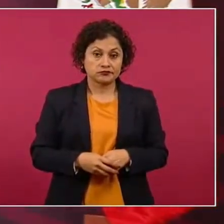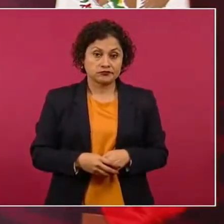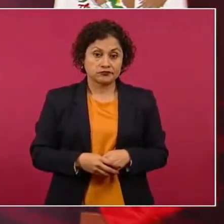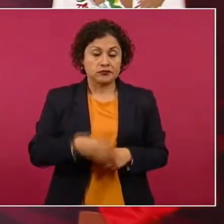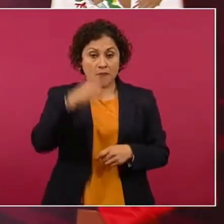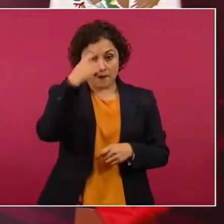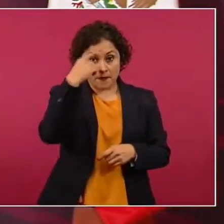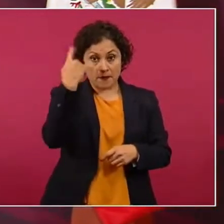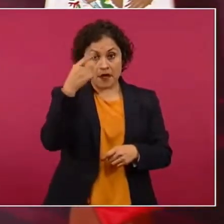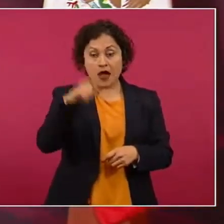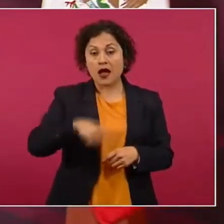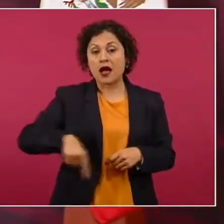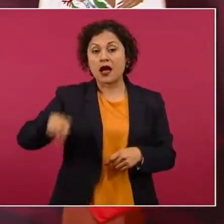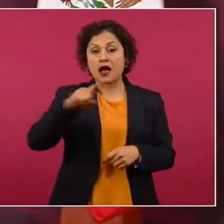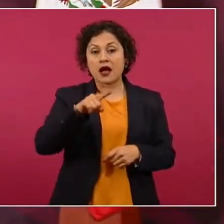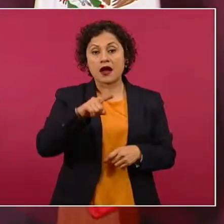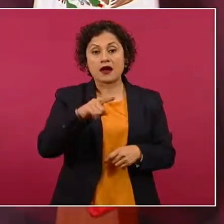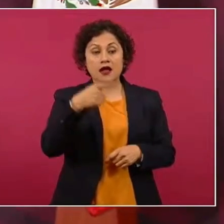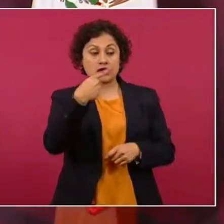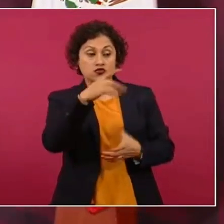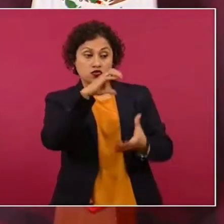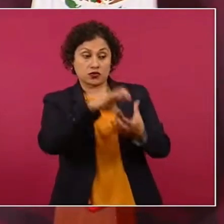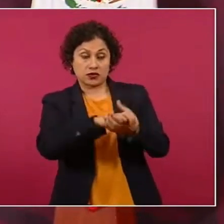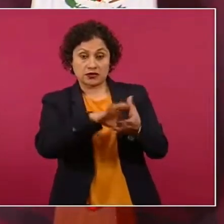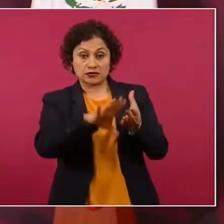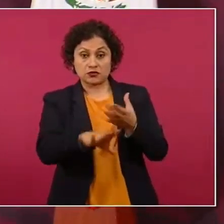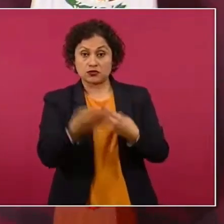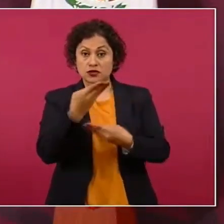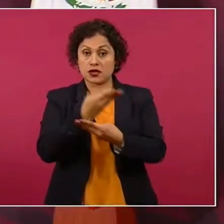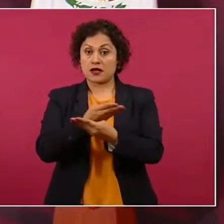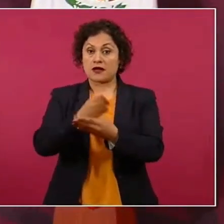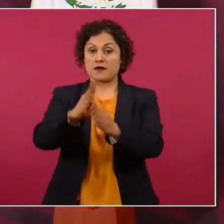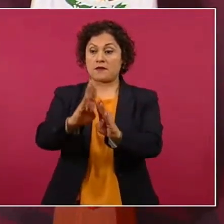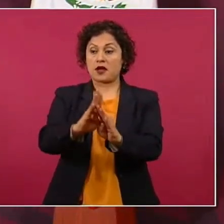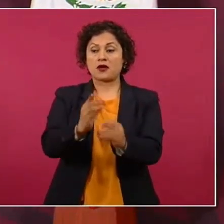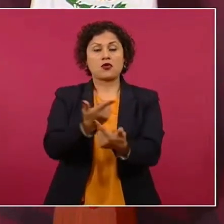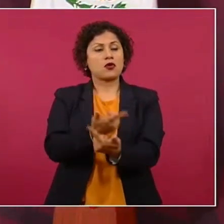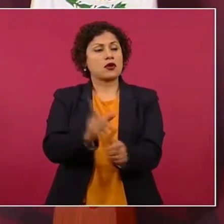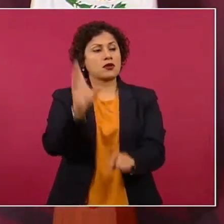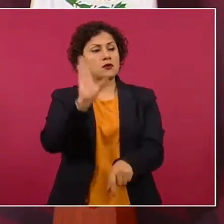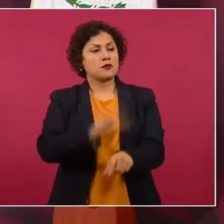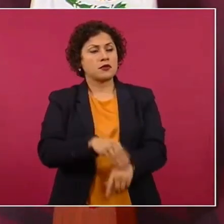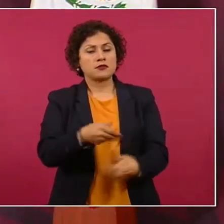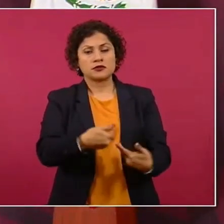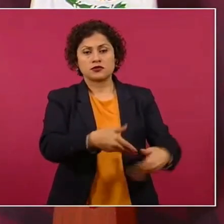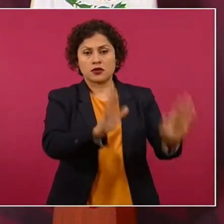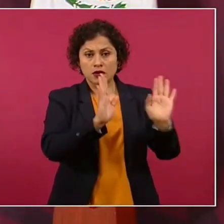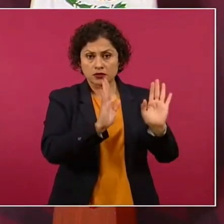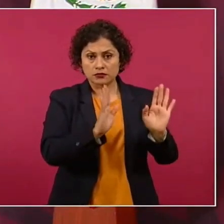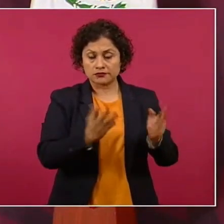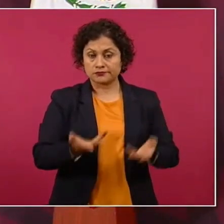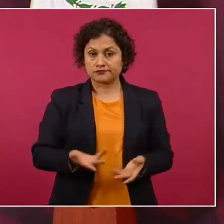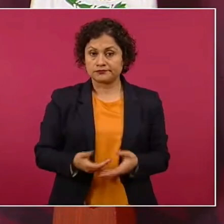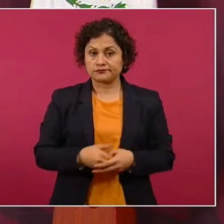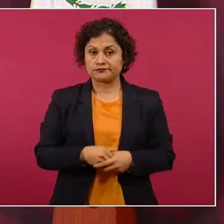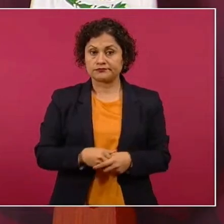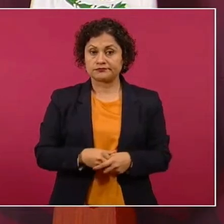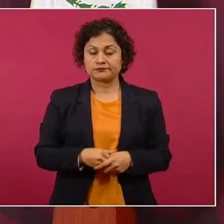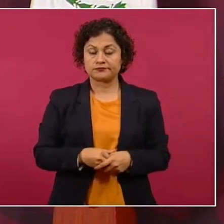las cuentas, ¿no? O liberar las cuentas que estaban congeladas de la esposa de García